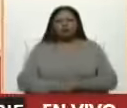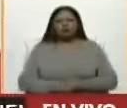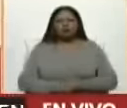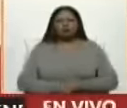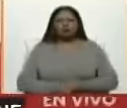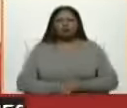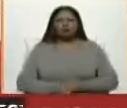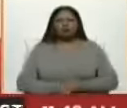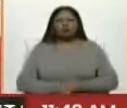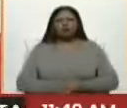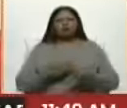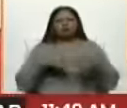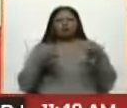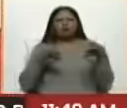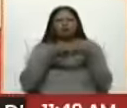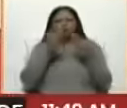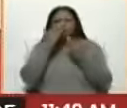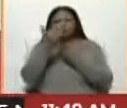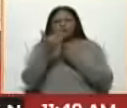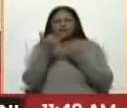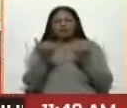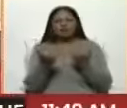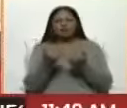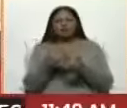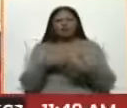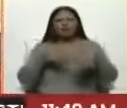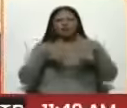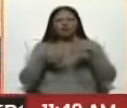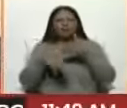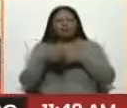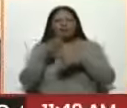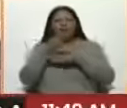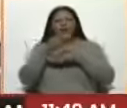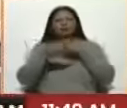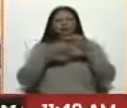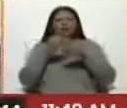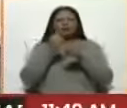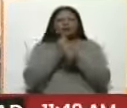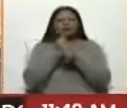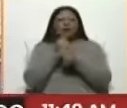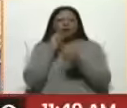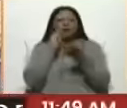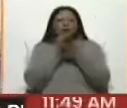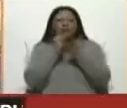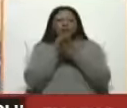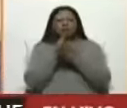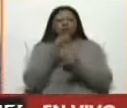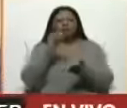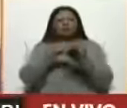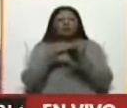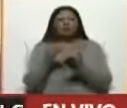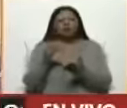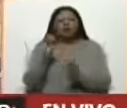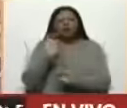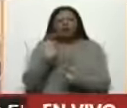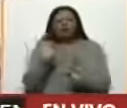Es de la militancia al frente y la militancia va y hace el trabajo verificable y no ponemos a